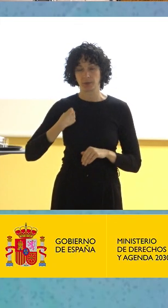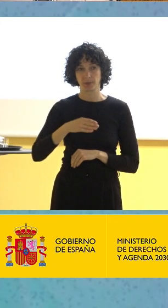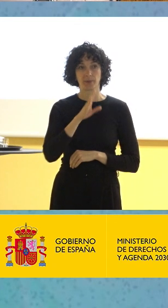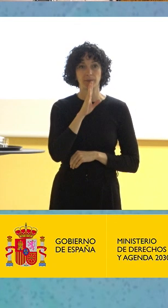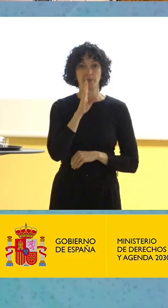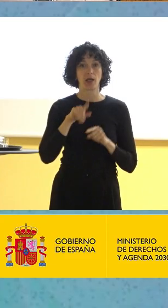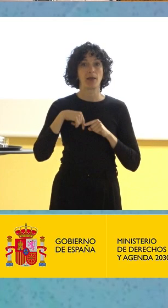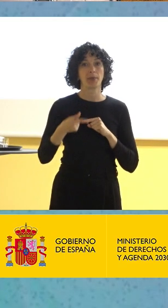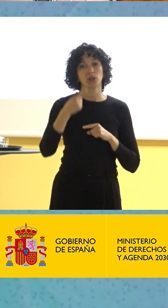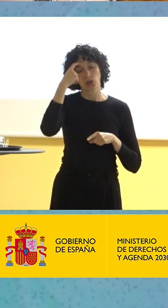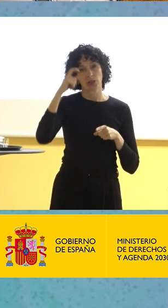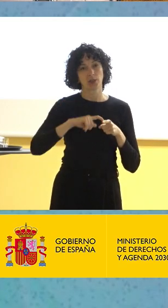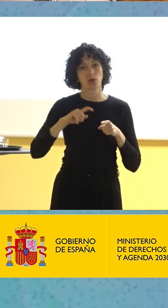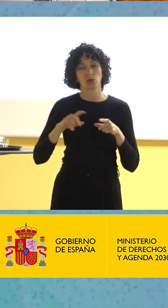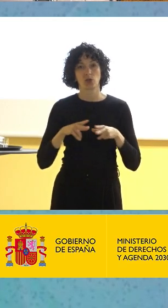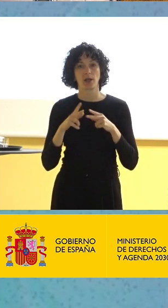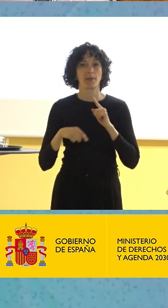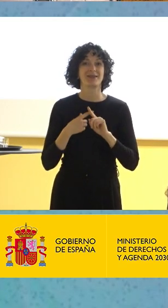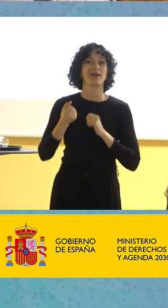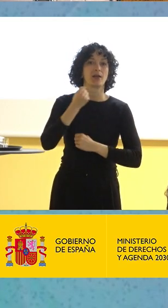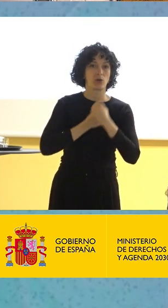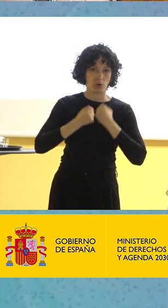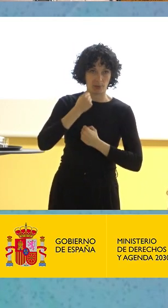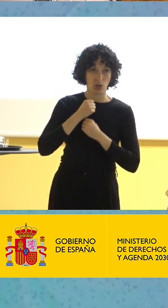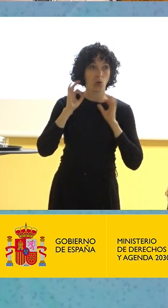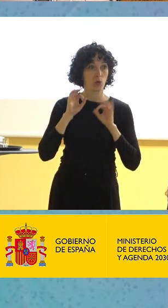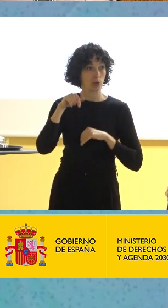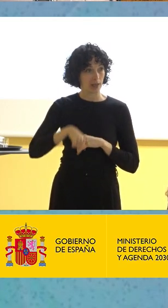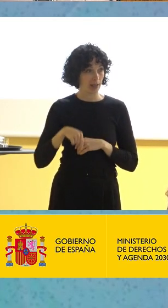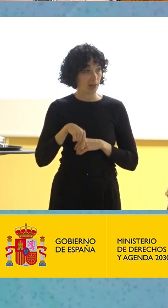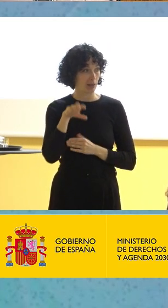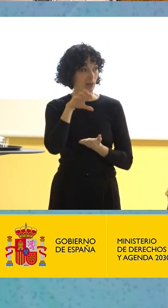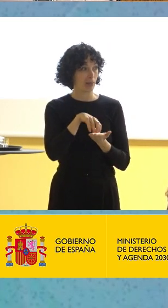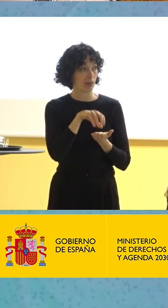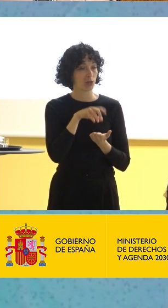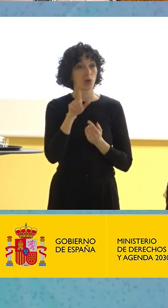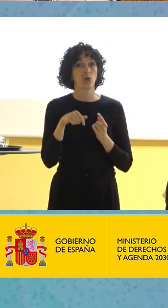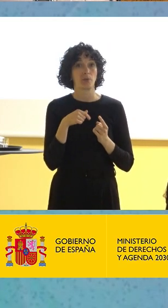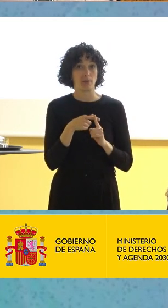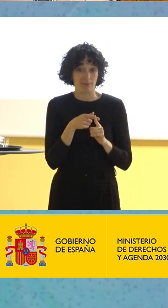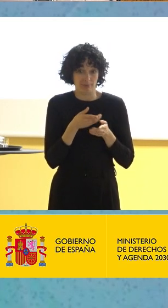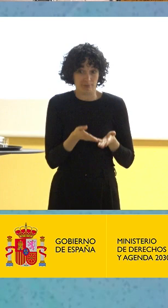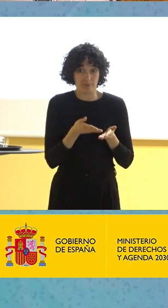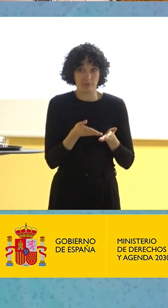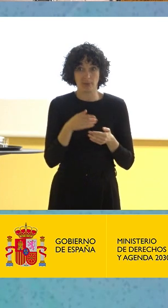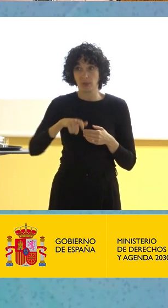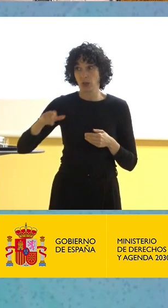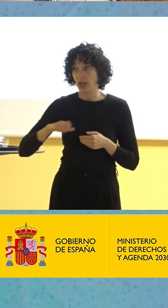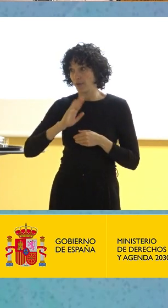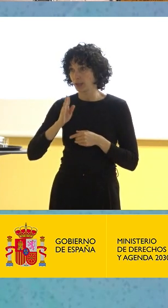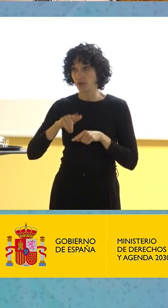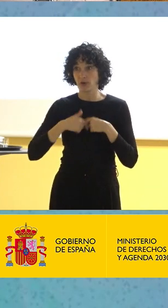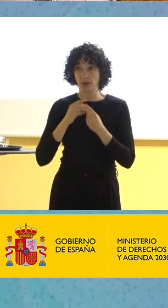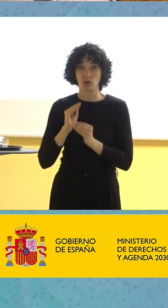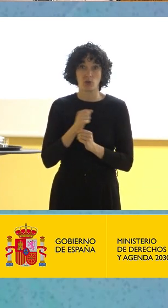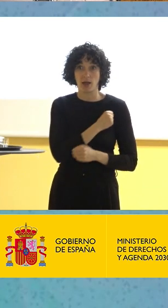impacto psicosocial y económico, que precisamente aquí en el CREER, ¿no?, y en una institución precisamente que apoya también a los afectados y a las